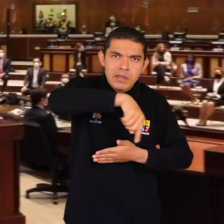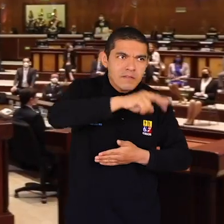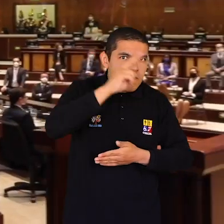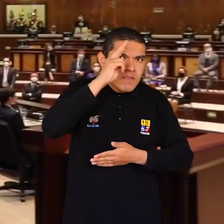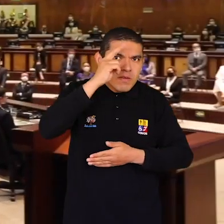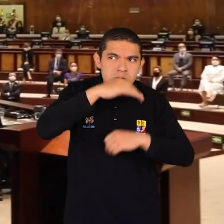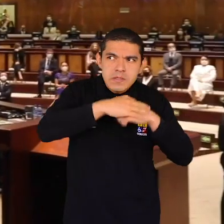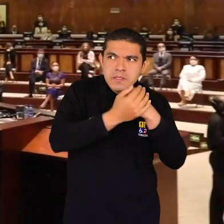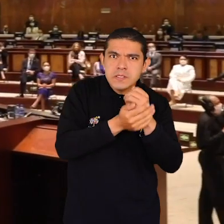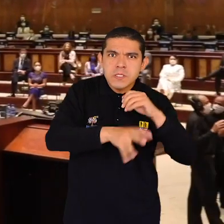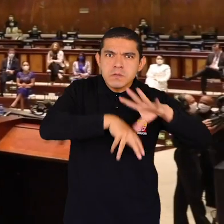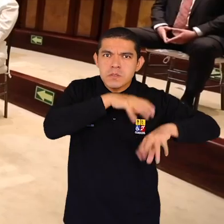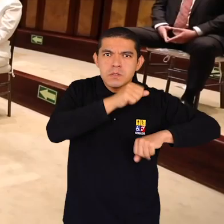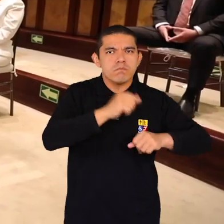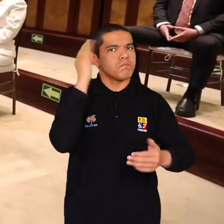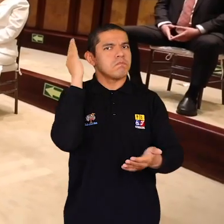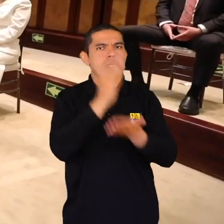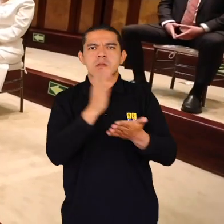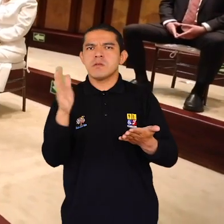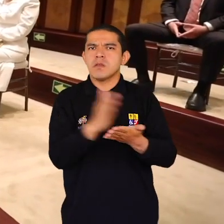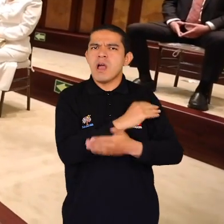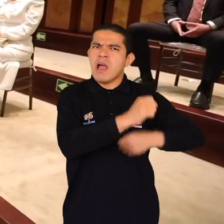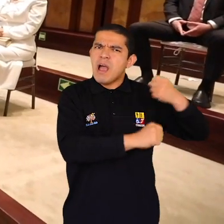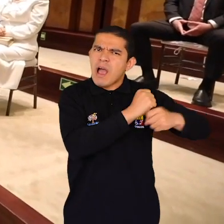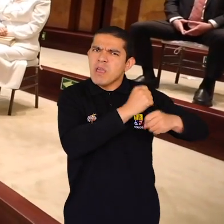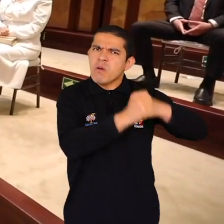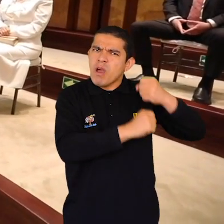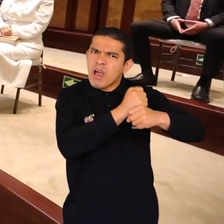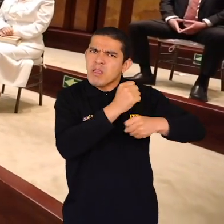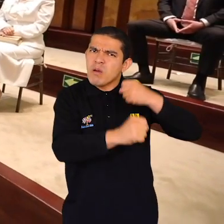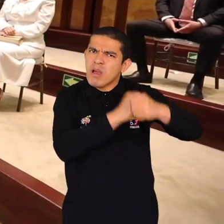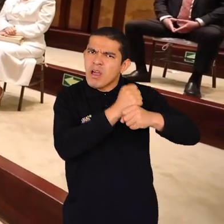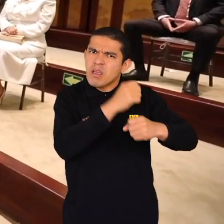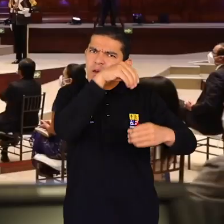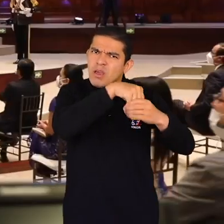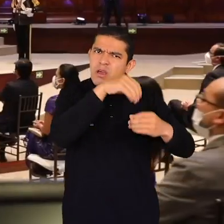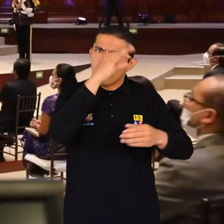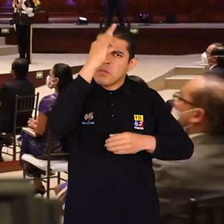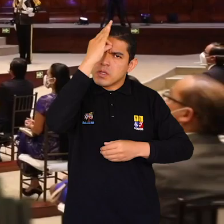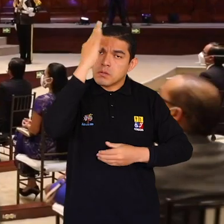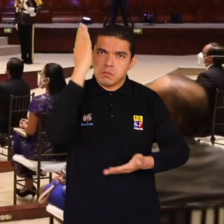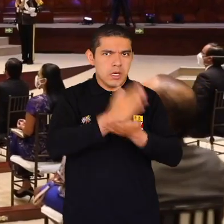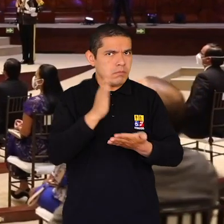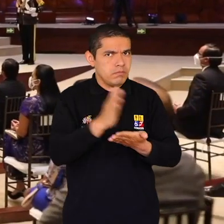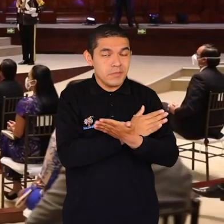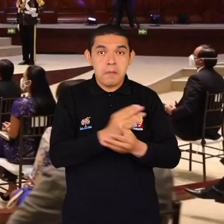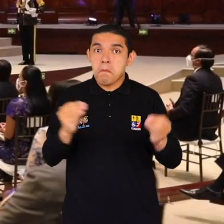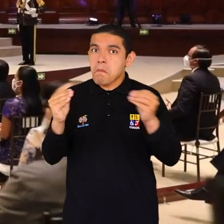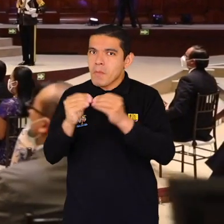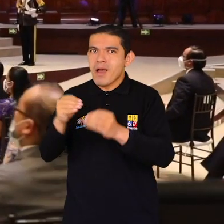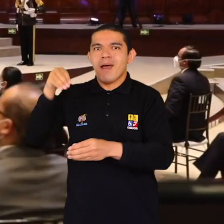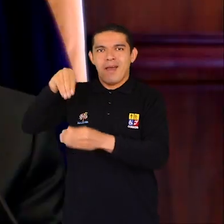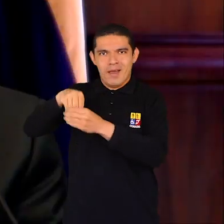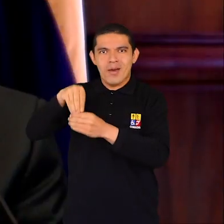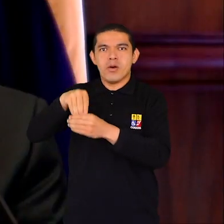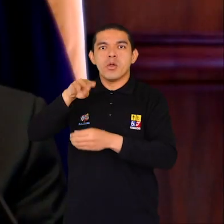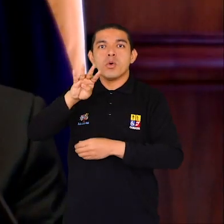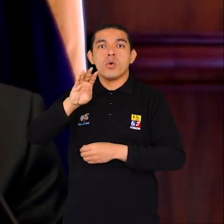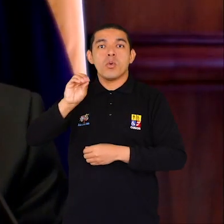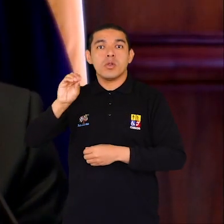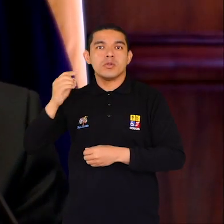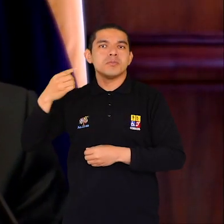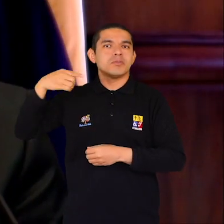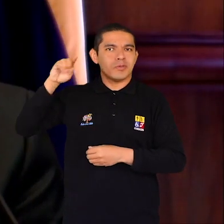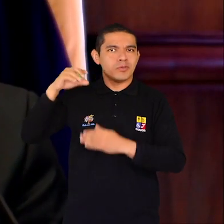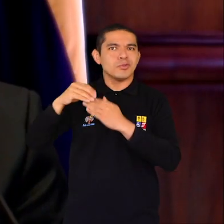ello, eliminaremos las mafias que han trabajado durante años en los hospitales y además ahorraremos